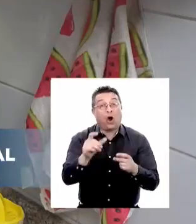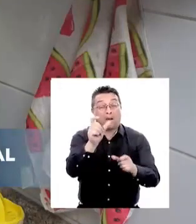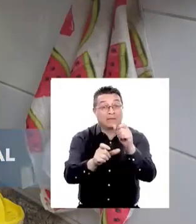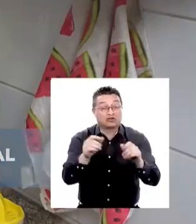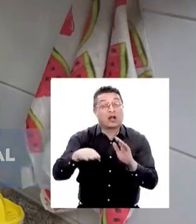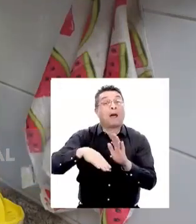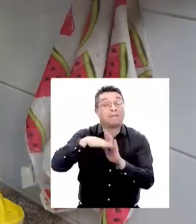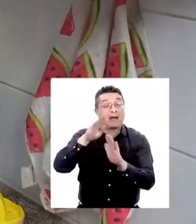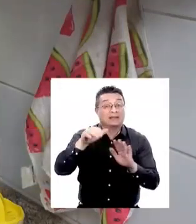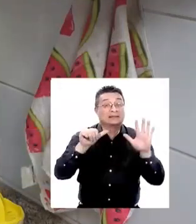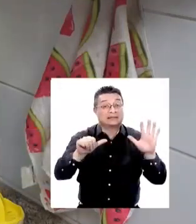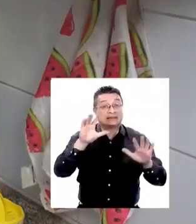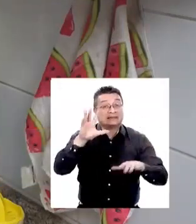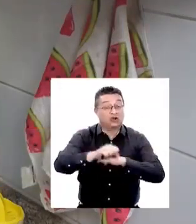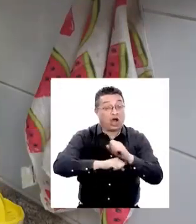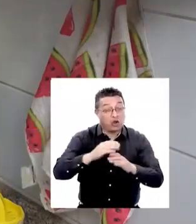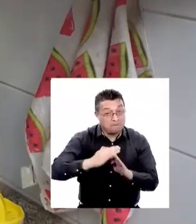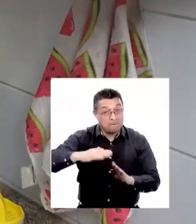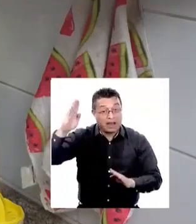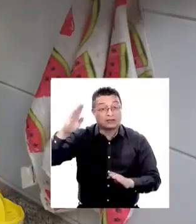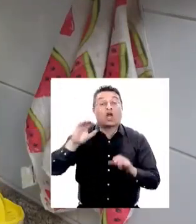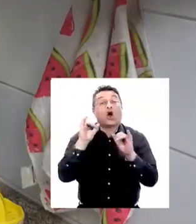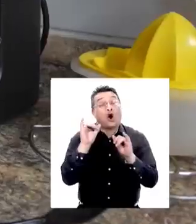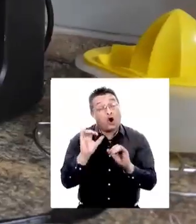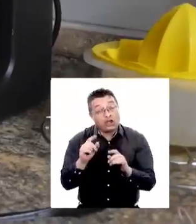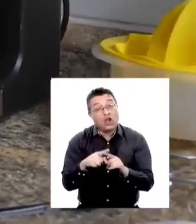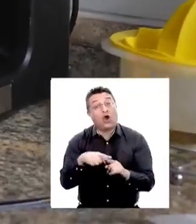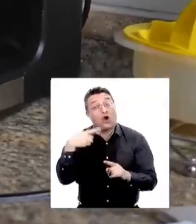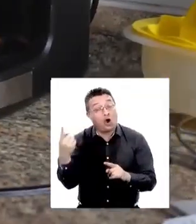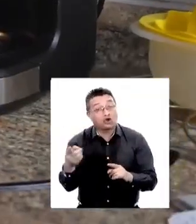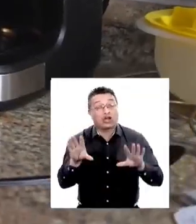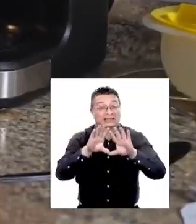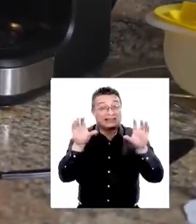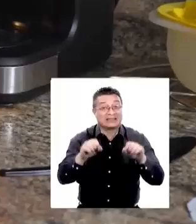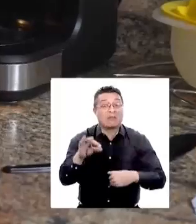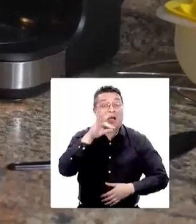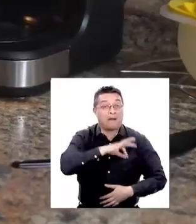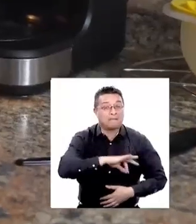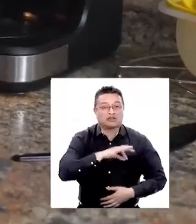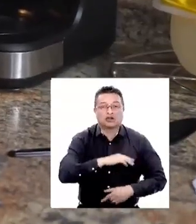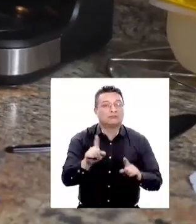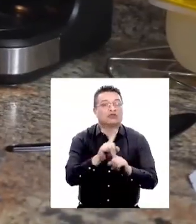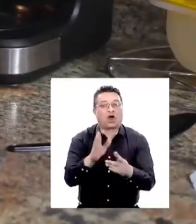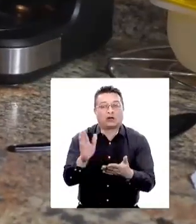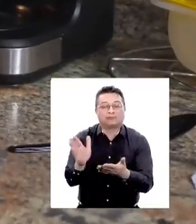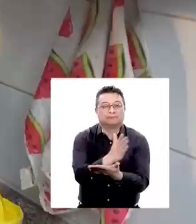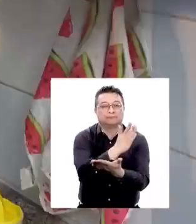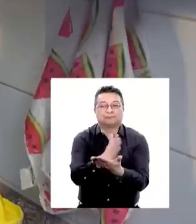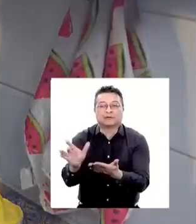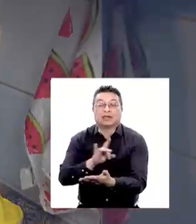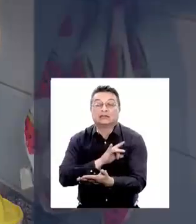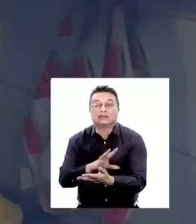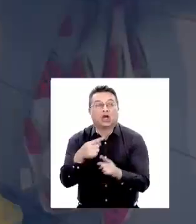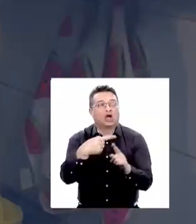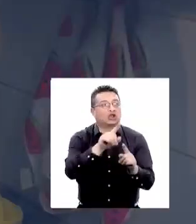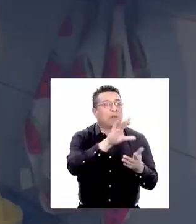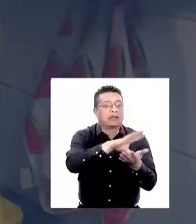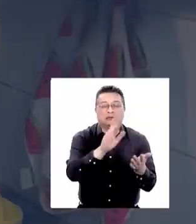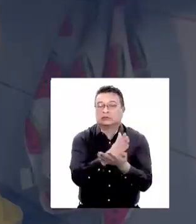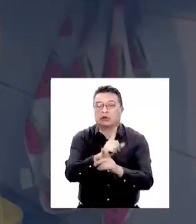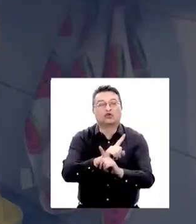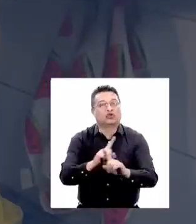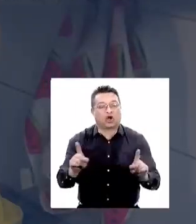para personas de 65 o más años. Y lo otro es que el sistema de pensiones no discrimina entre chilenos